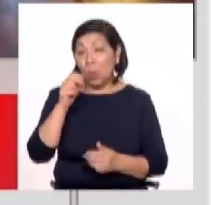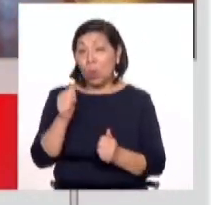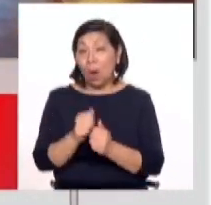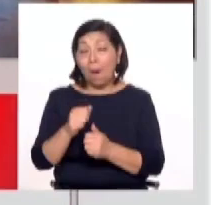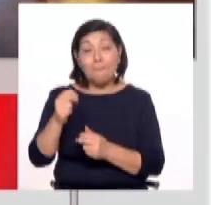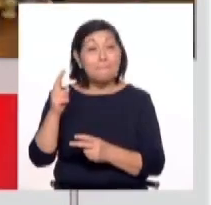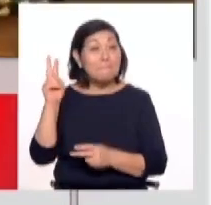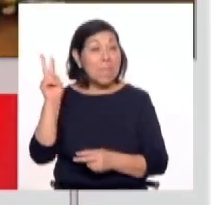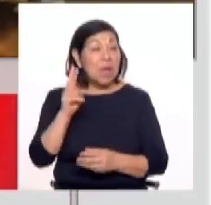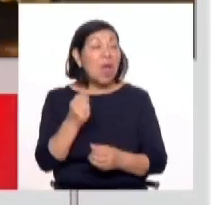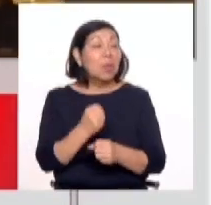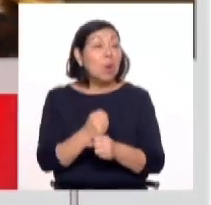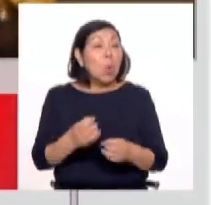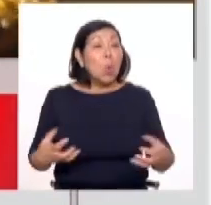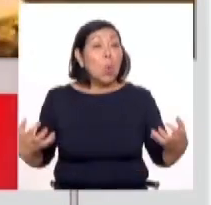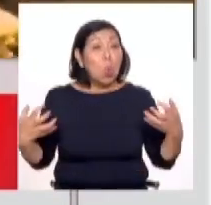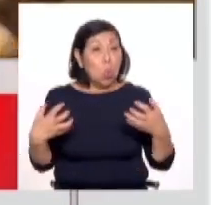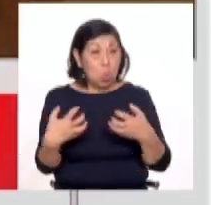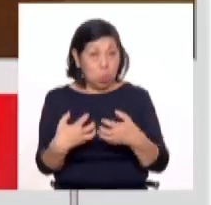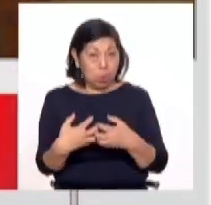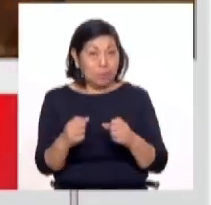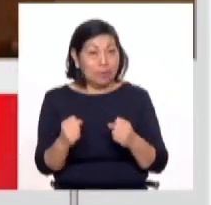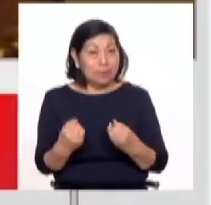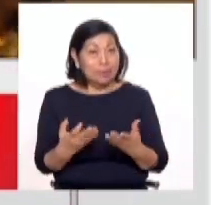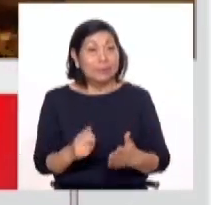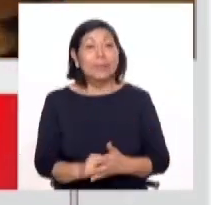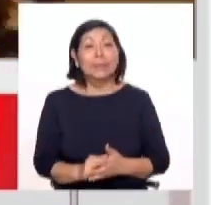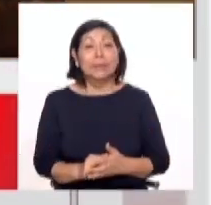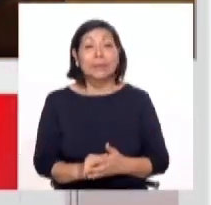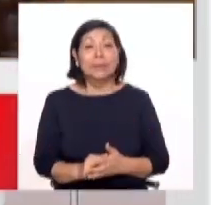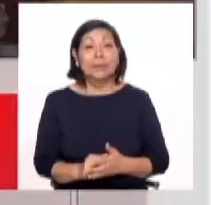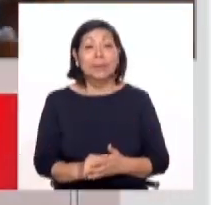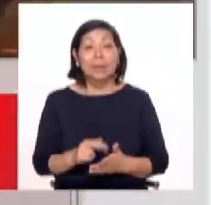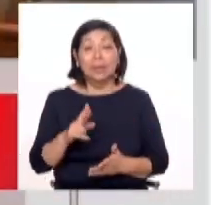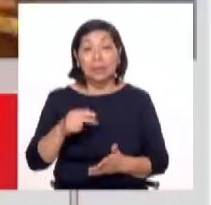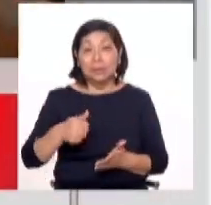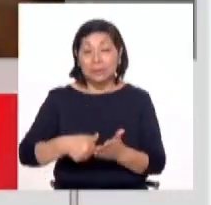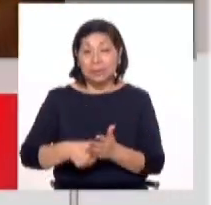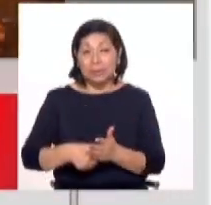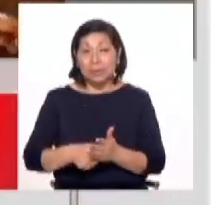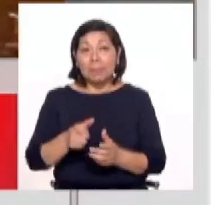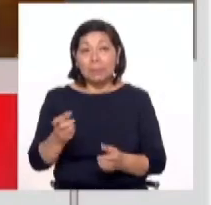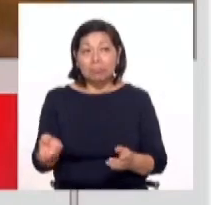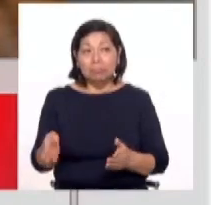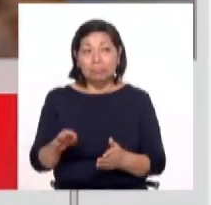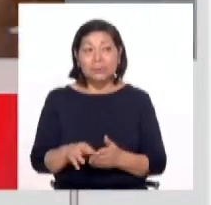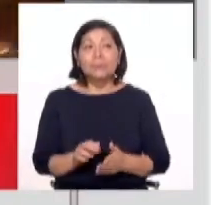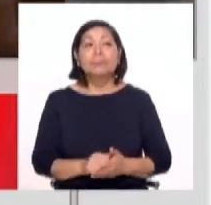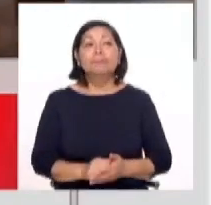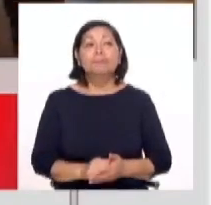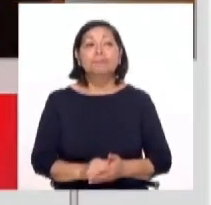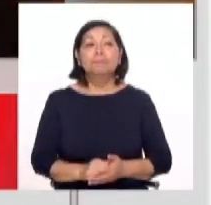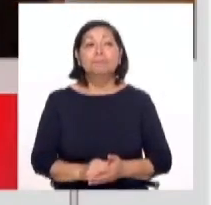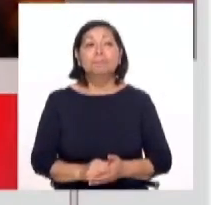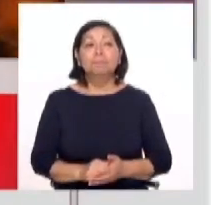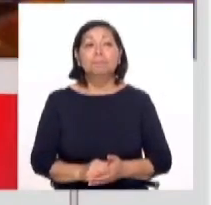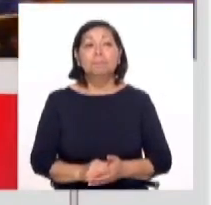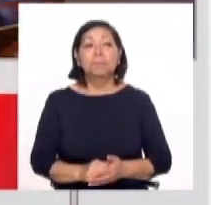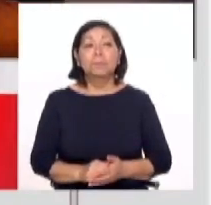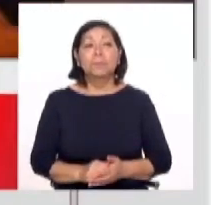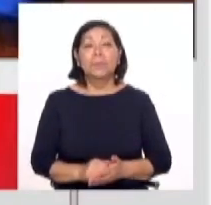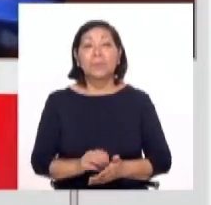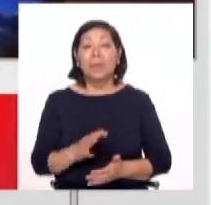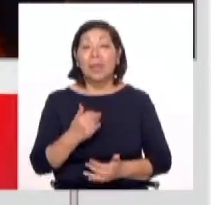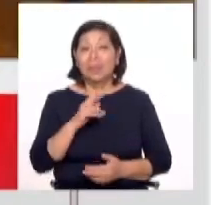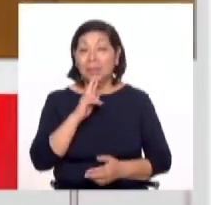y cuál va a ser el trabajo en conjunto que van a tener tanto con el RENIEC y también con Migraciones. Gracias. Vamos a